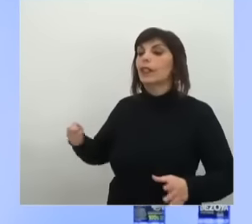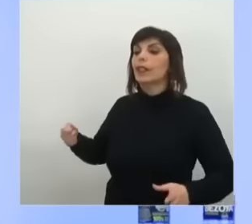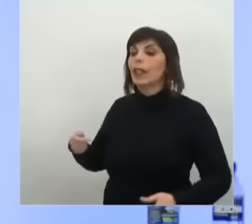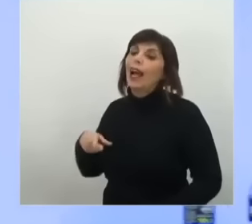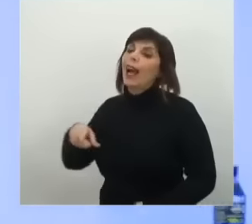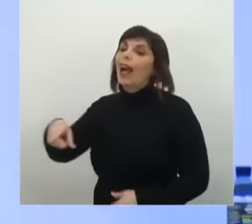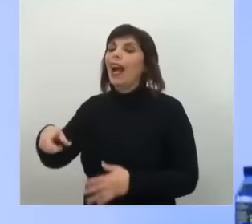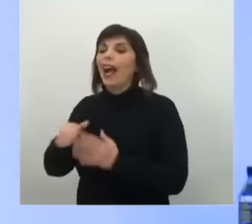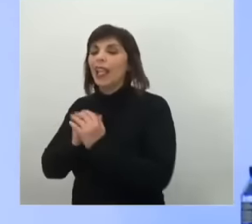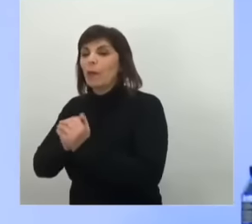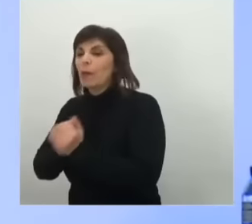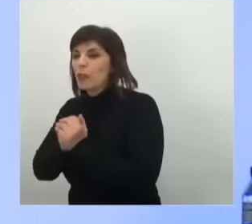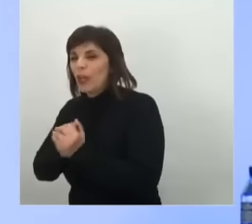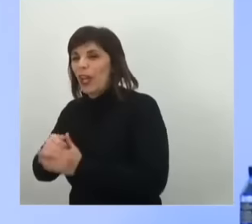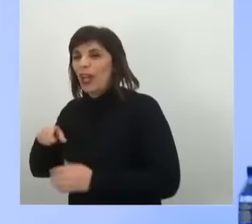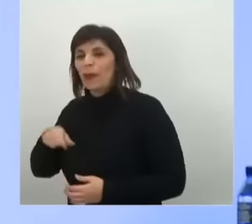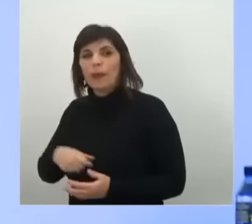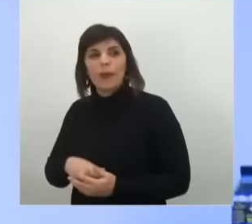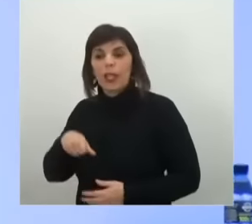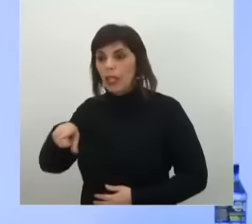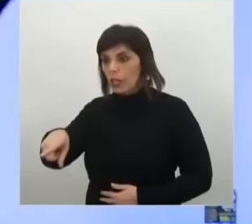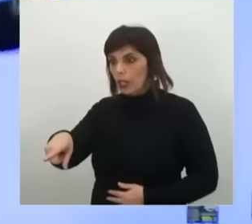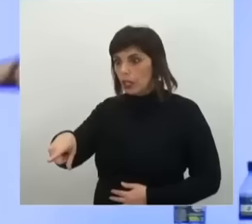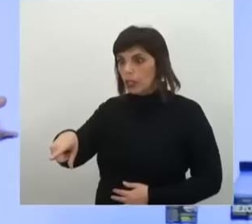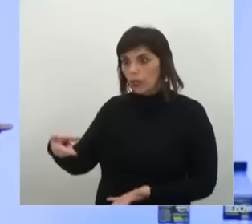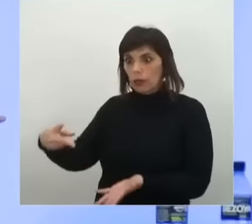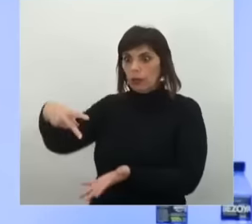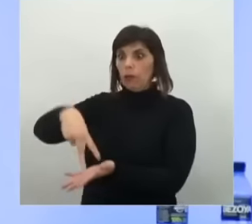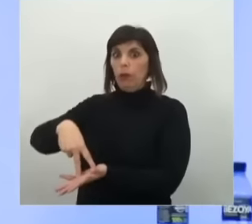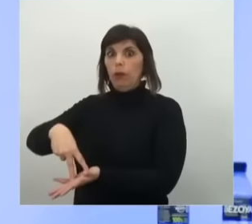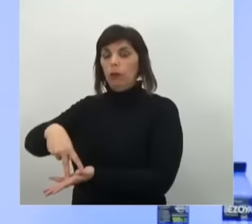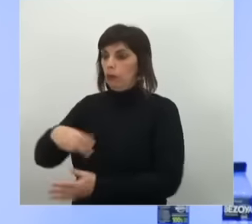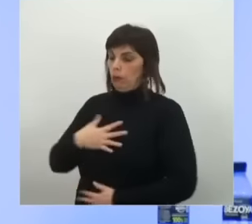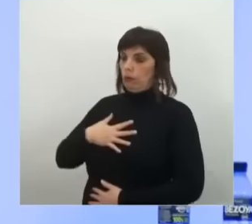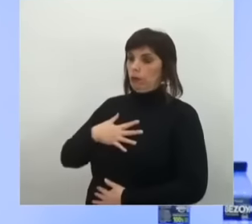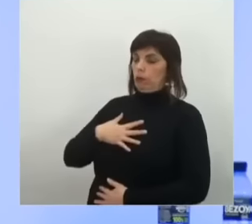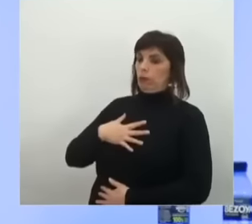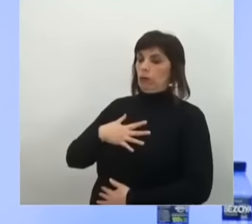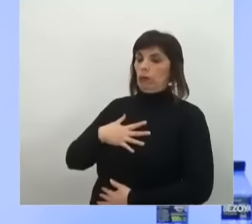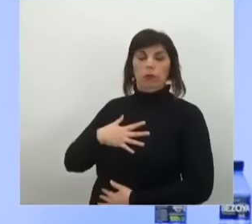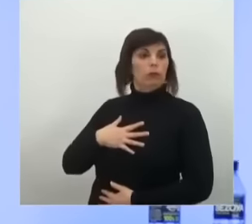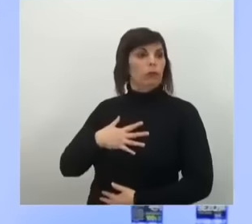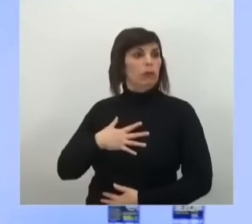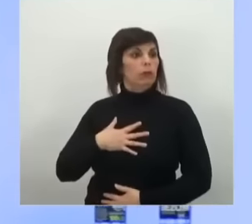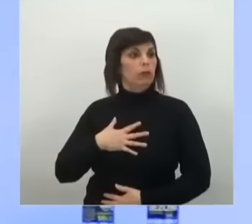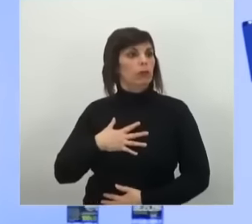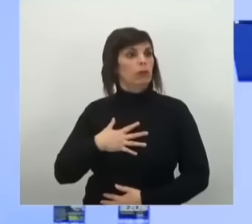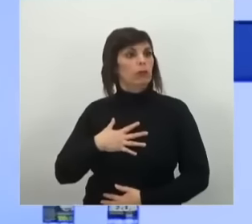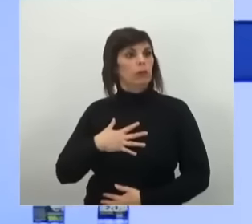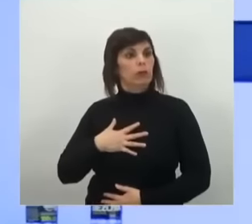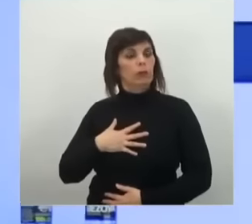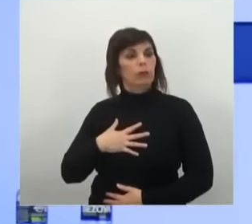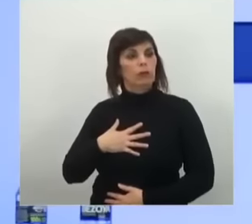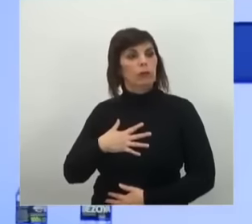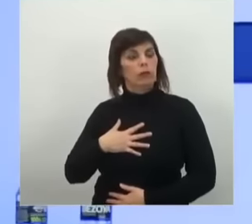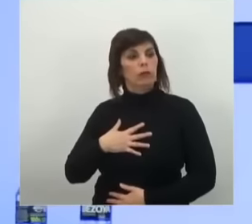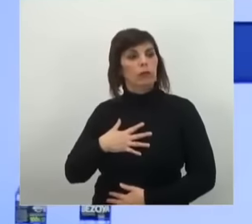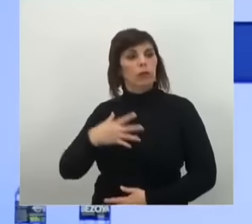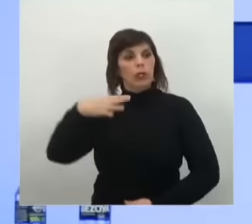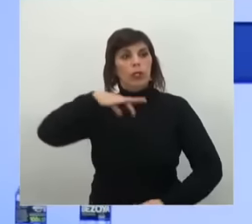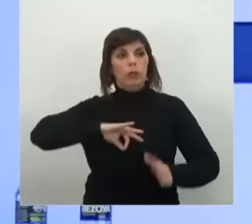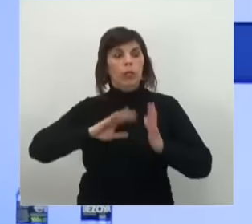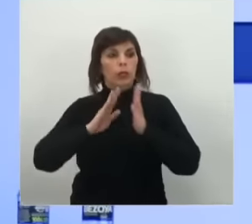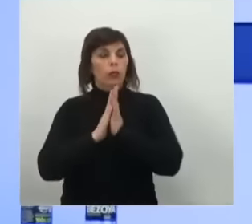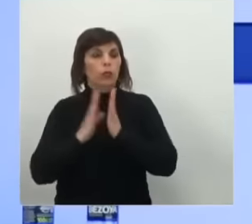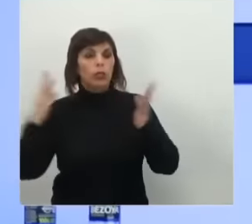por usted en la corporativa en la congregación cuando llegan me ve de pie en el lugar en donde no me dejó Y entonces entró una situación ahí como que el espíritu santo llegó